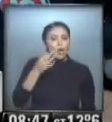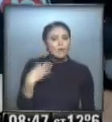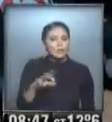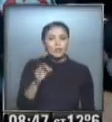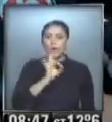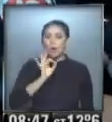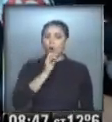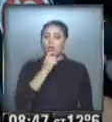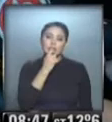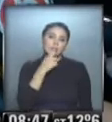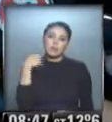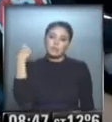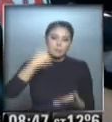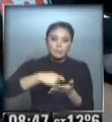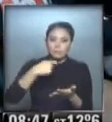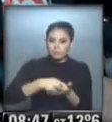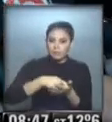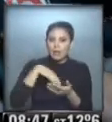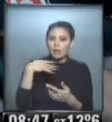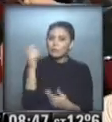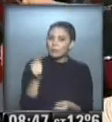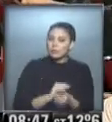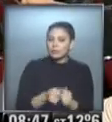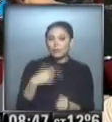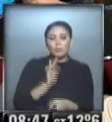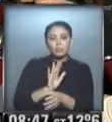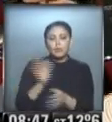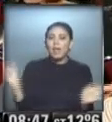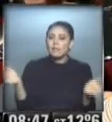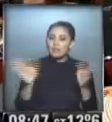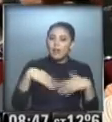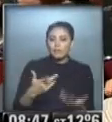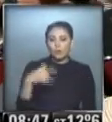clientes, entre comillas, de los prostíbulos es contribuir a la prostitución.